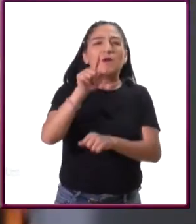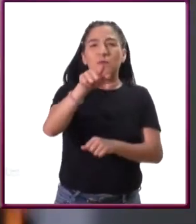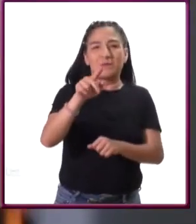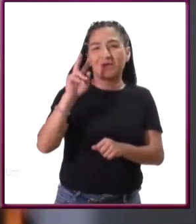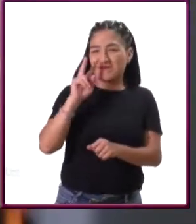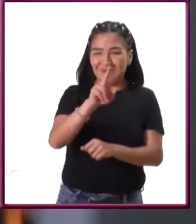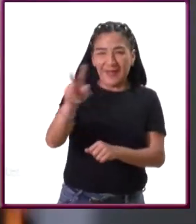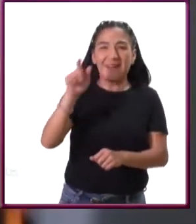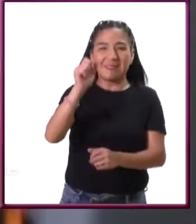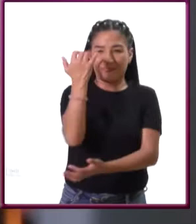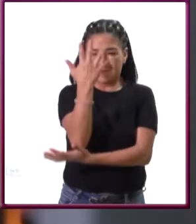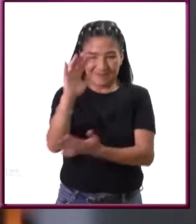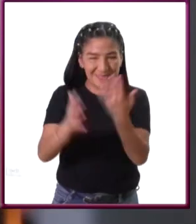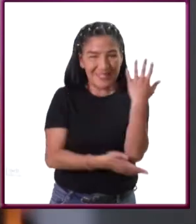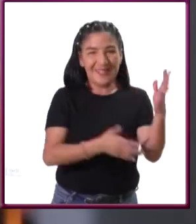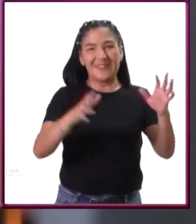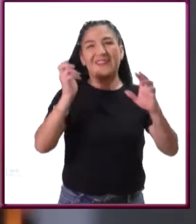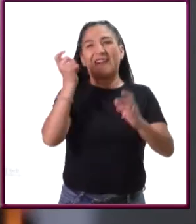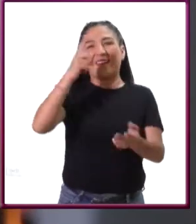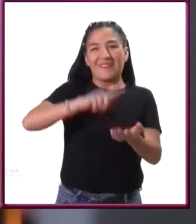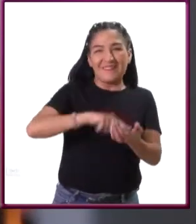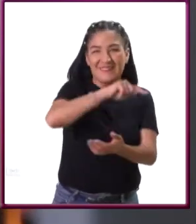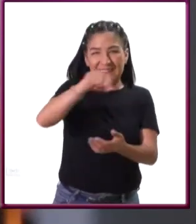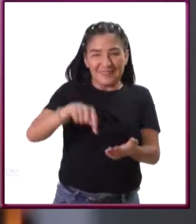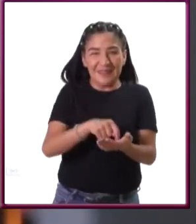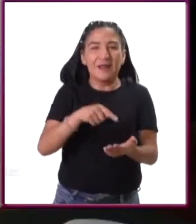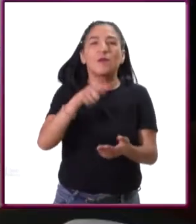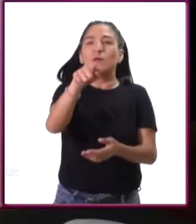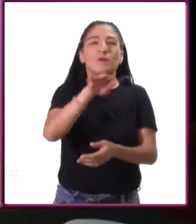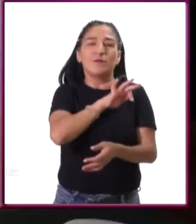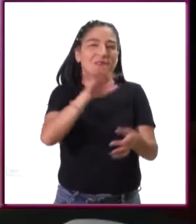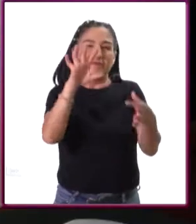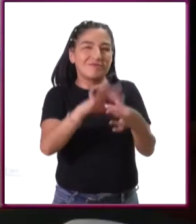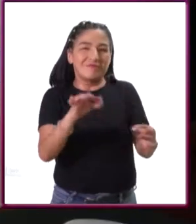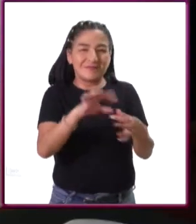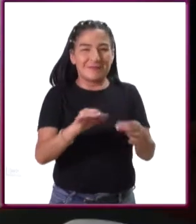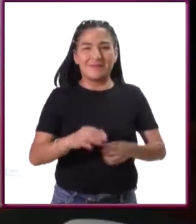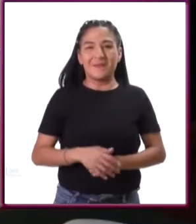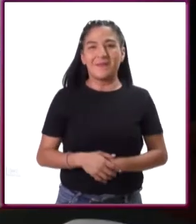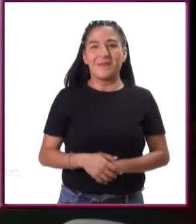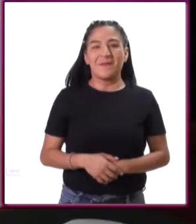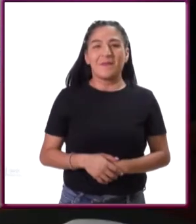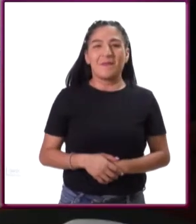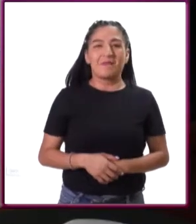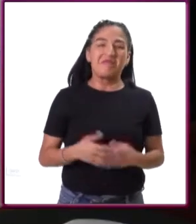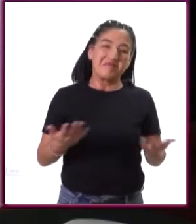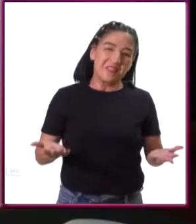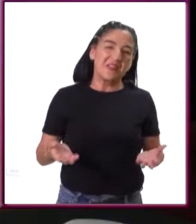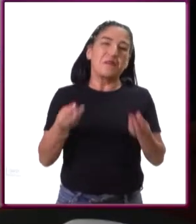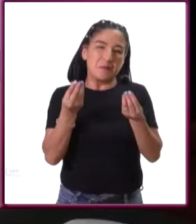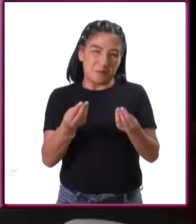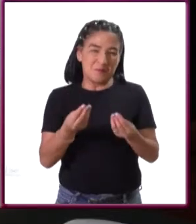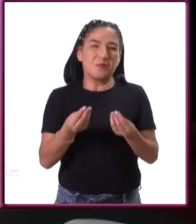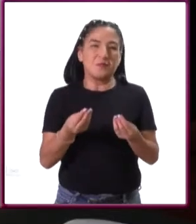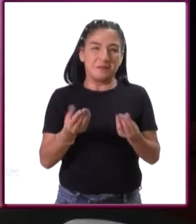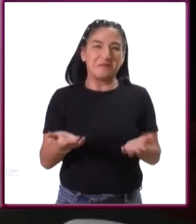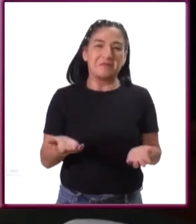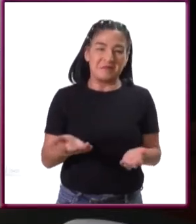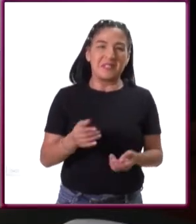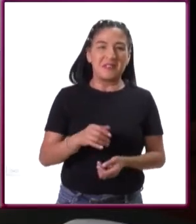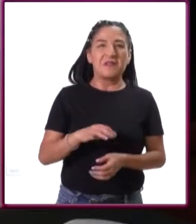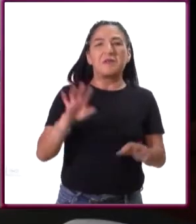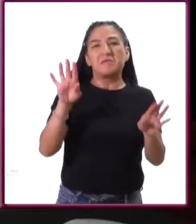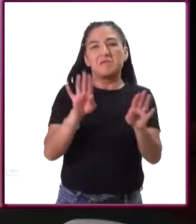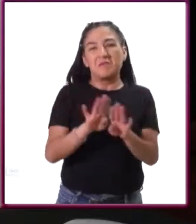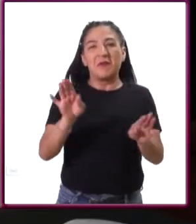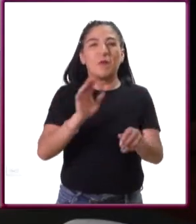ser descritos a través de este crecimiento exponencial? Pues son muchos. Definitivamente siempre vamos a tener la